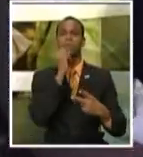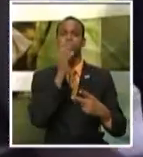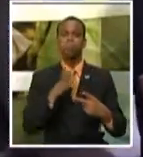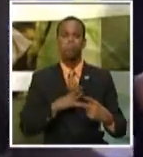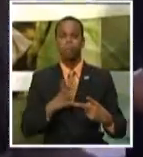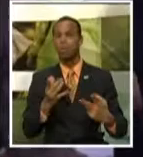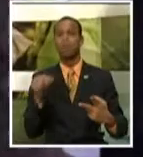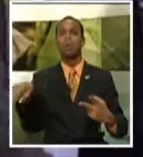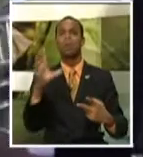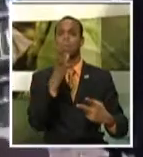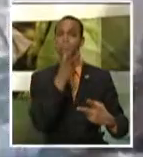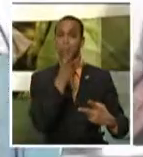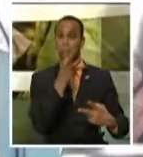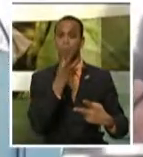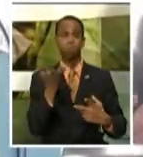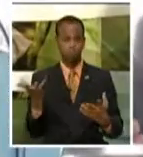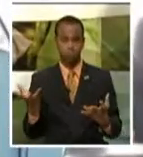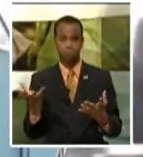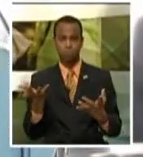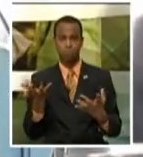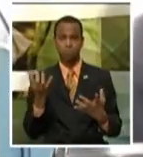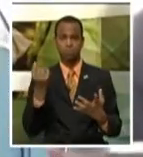las madres, fundamentalmente.